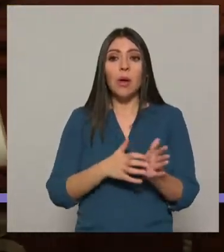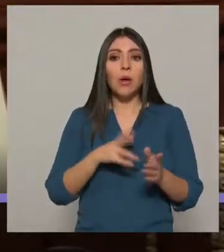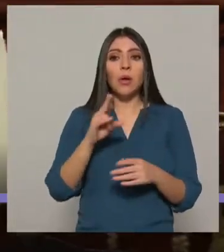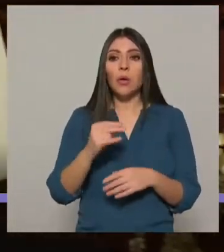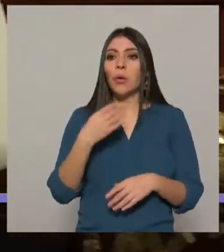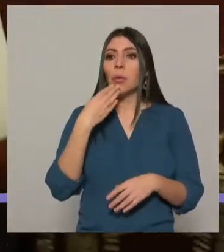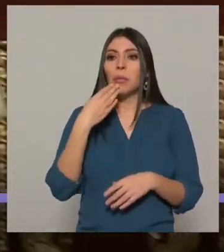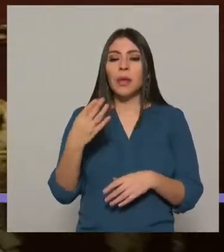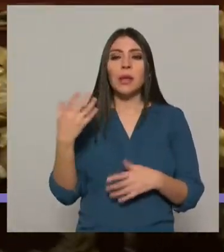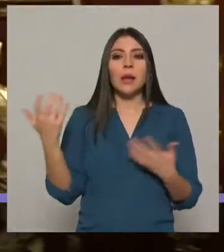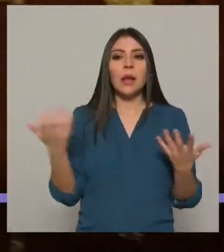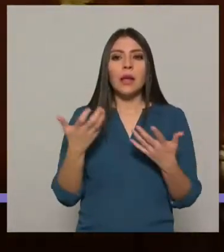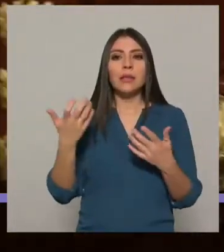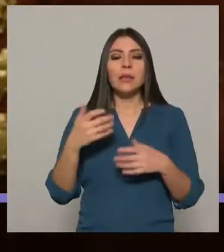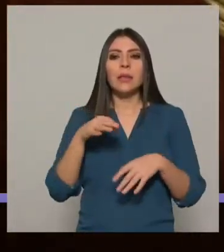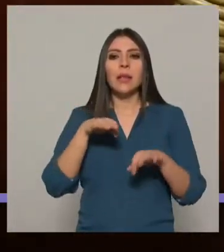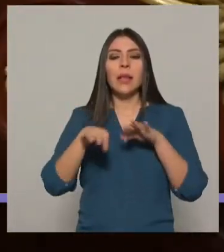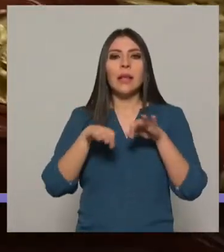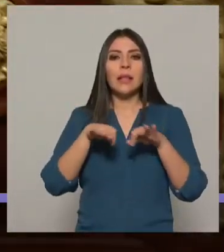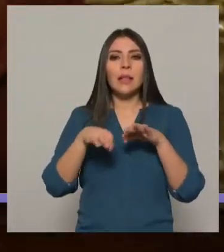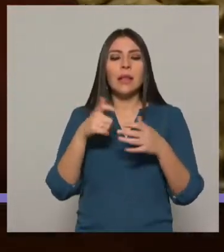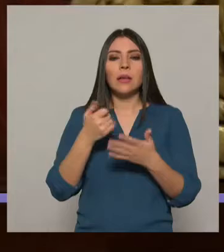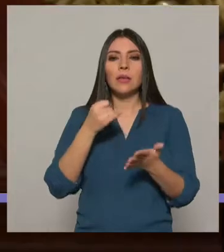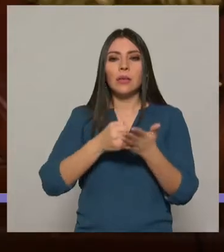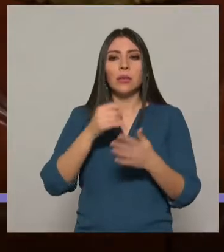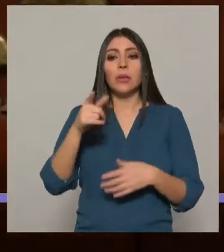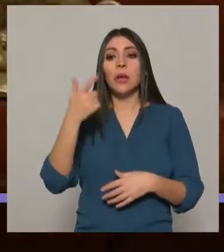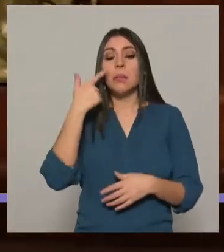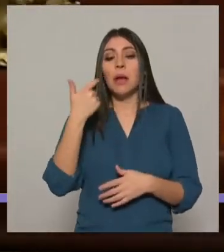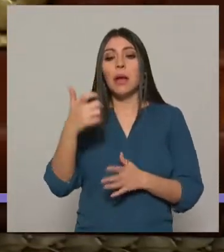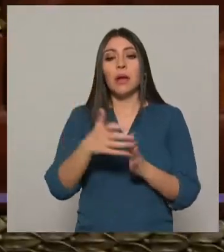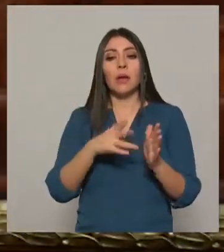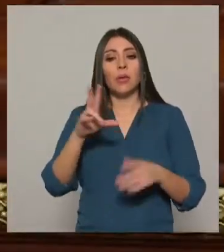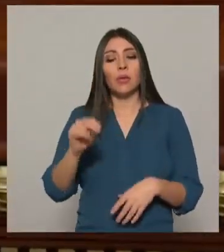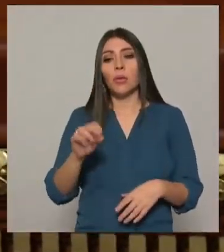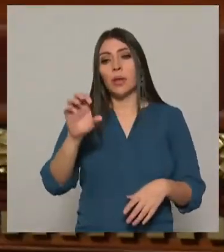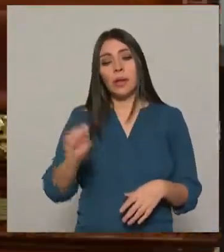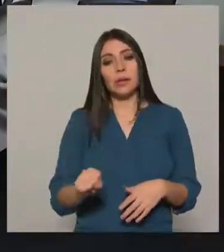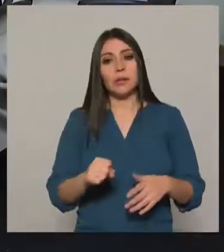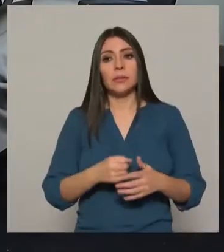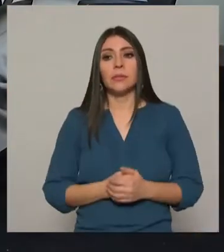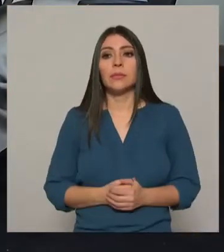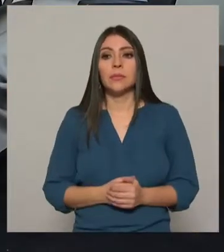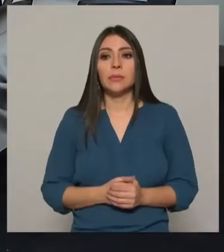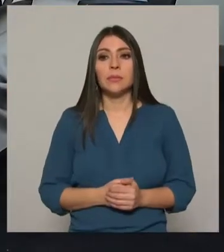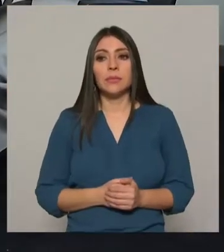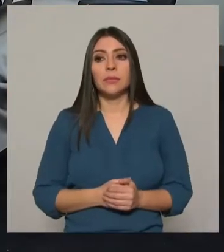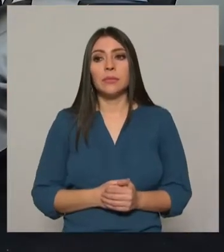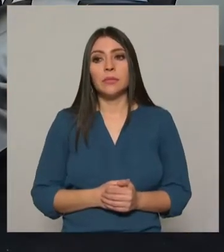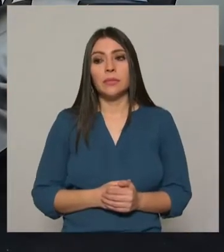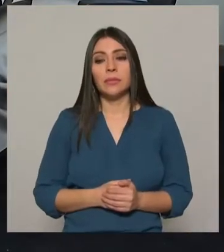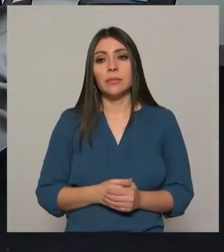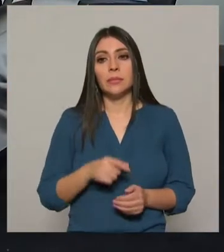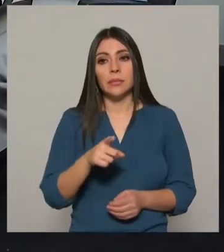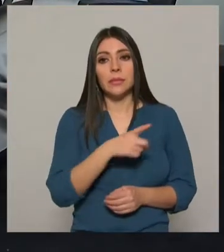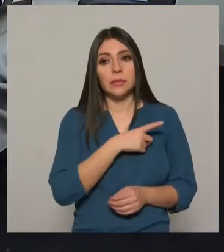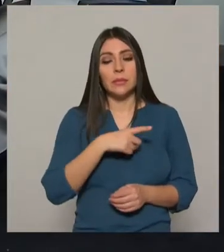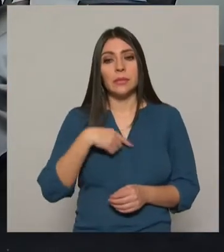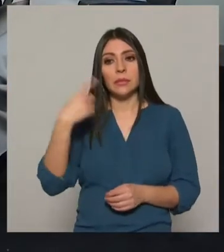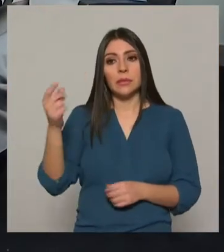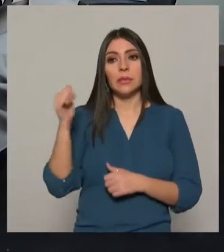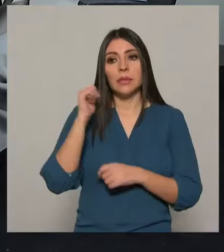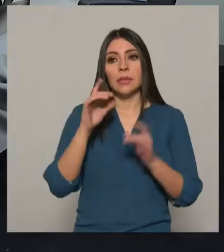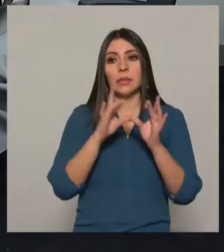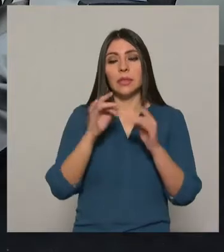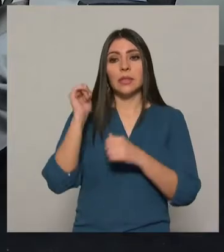Entonces, no es un tema de ahorros. Me parece que también hay que... Perdón, licenciada, eso que se lo expliquen a la titular de la Universidad de la Ciudad de